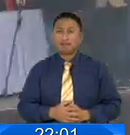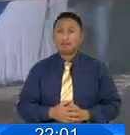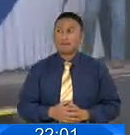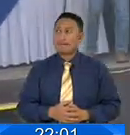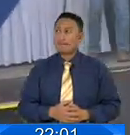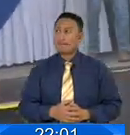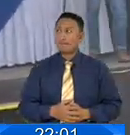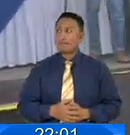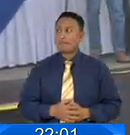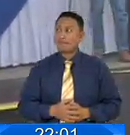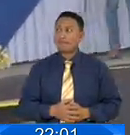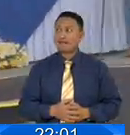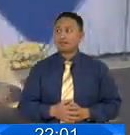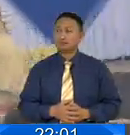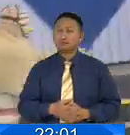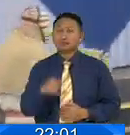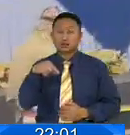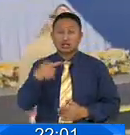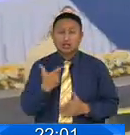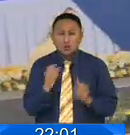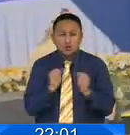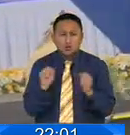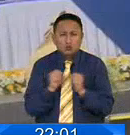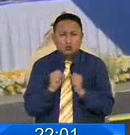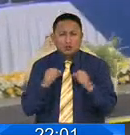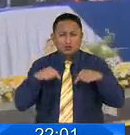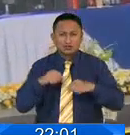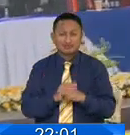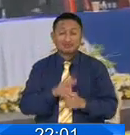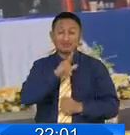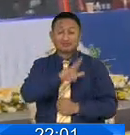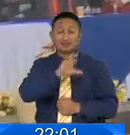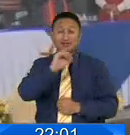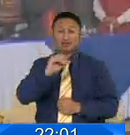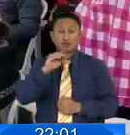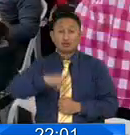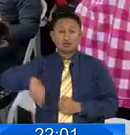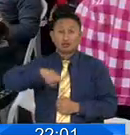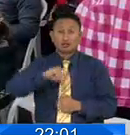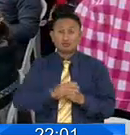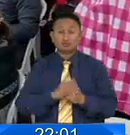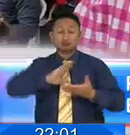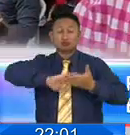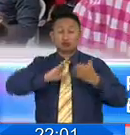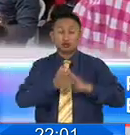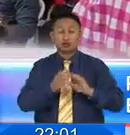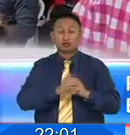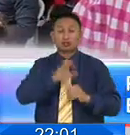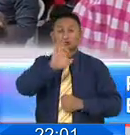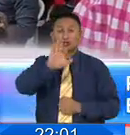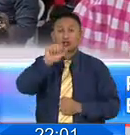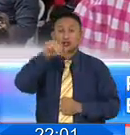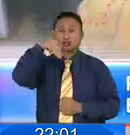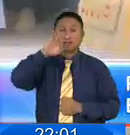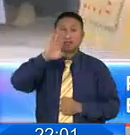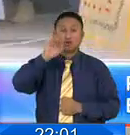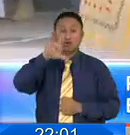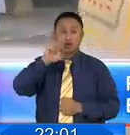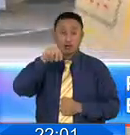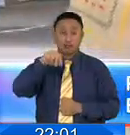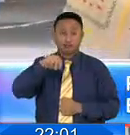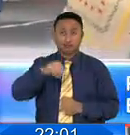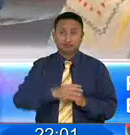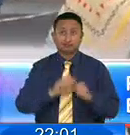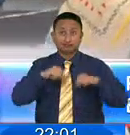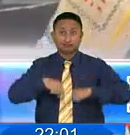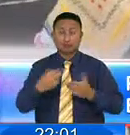En medio del intenso frío a 3.600 metros sobre el nivel del mar, en la comunidad Tamboloma en Tungurahua, se llevó a efecto la